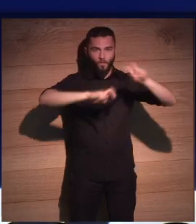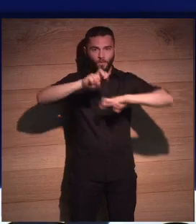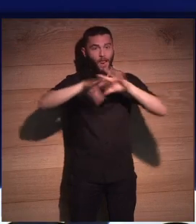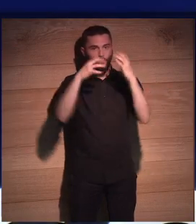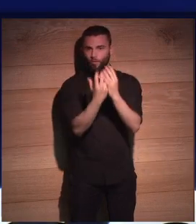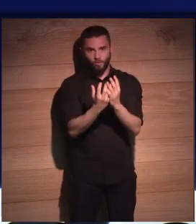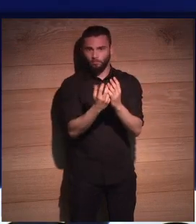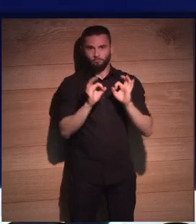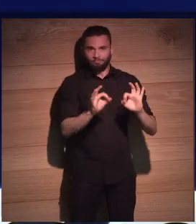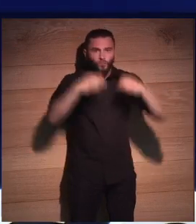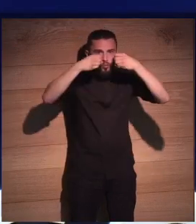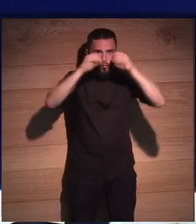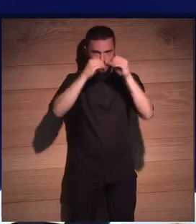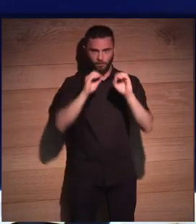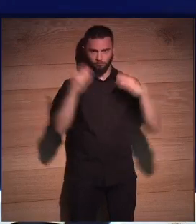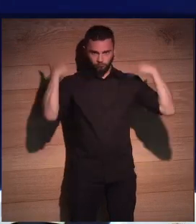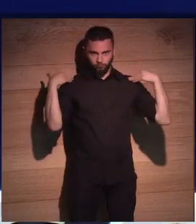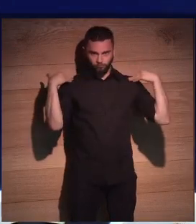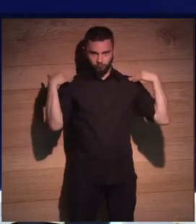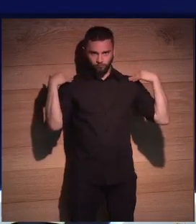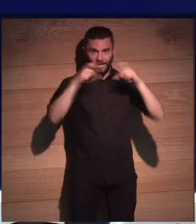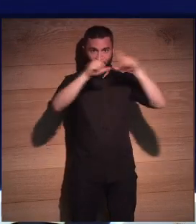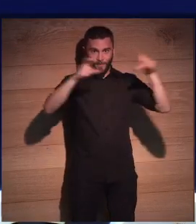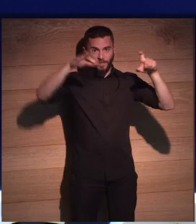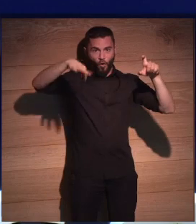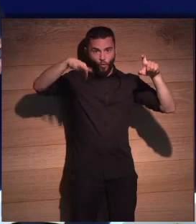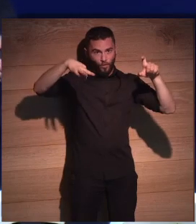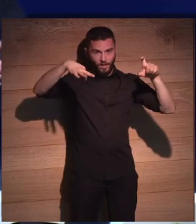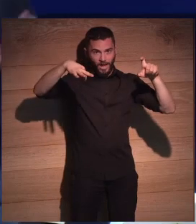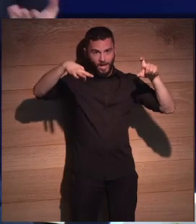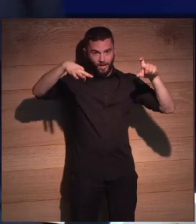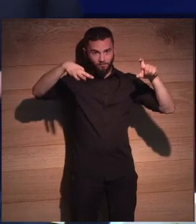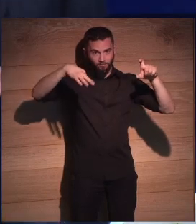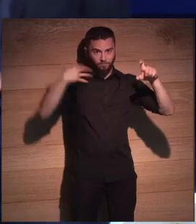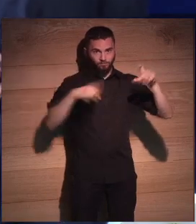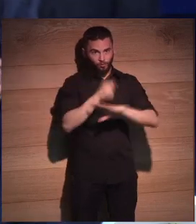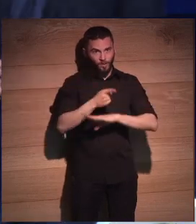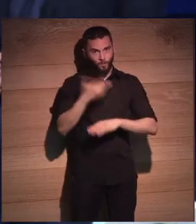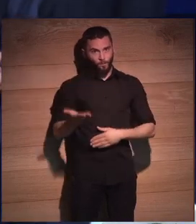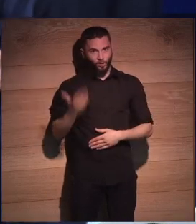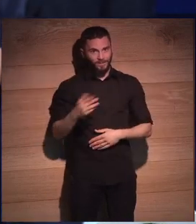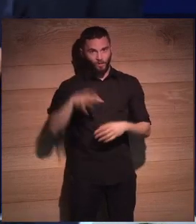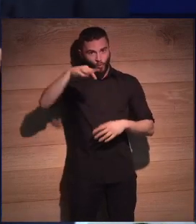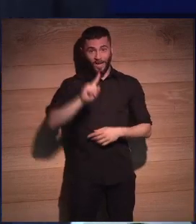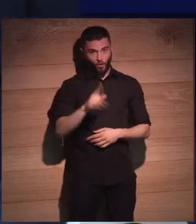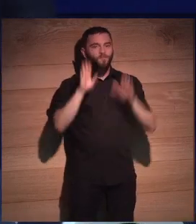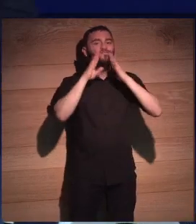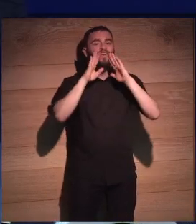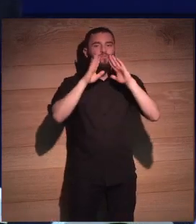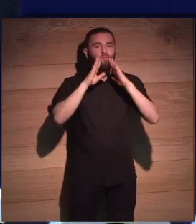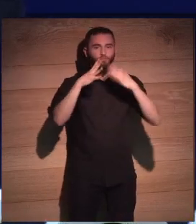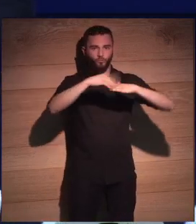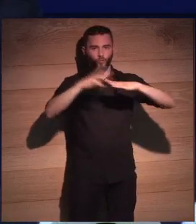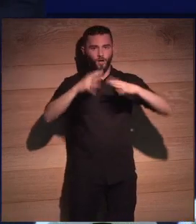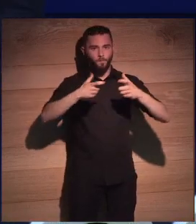mundial a día de hoy. Y no es la única empresa que tiene un dominio muy grande. Como conocéis, Facebook no para de crecer en número de